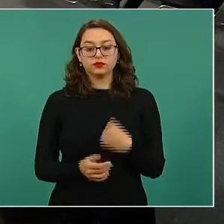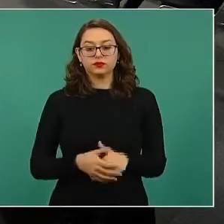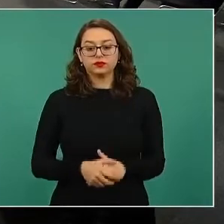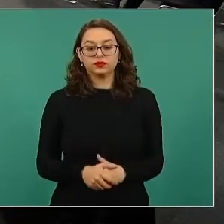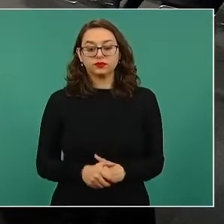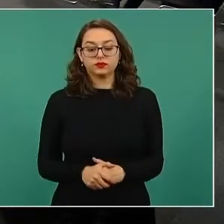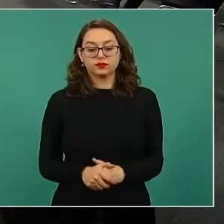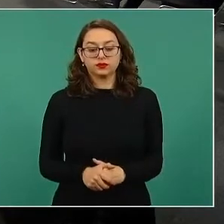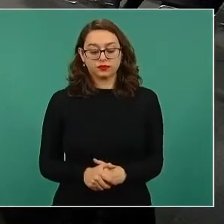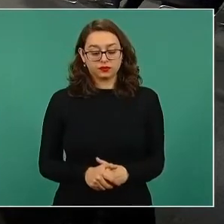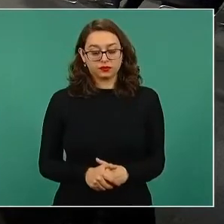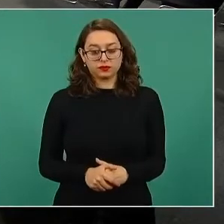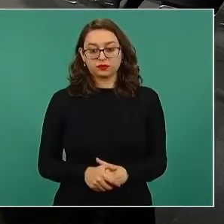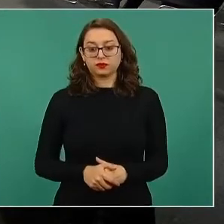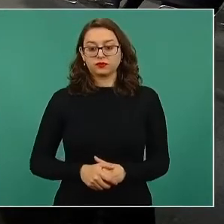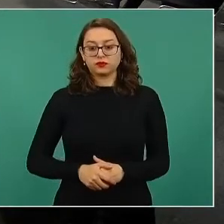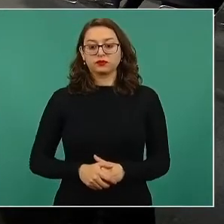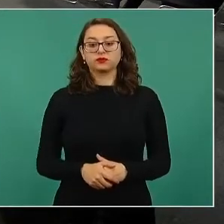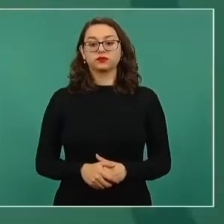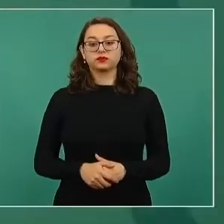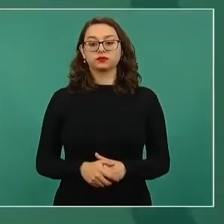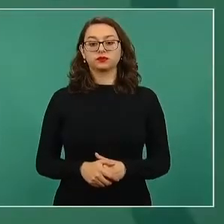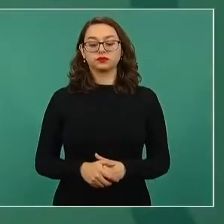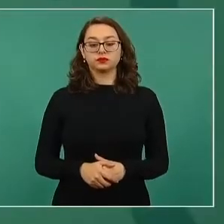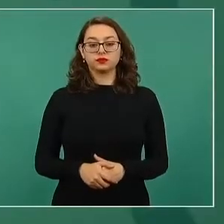son como cuando